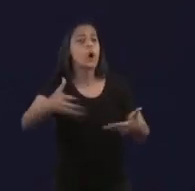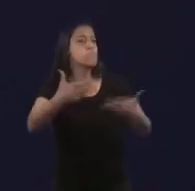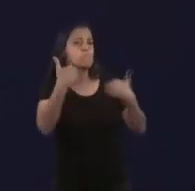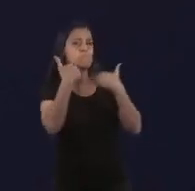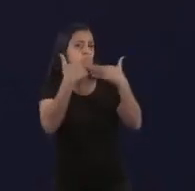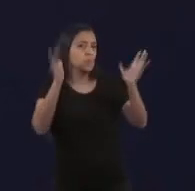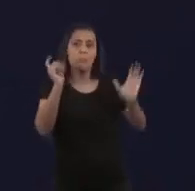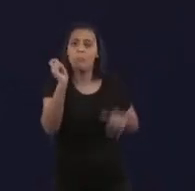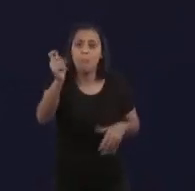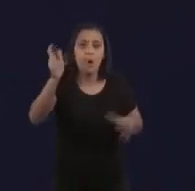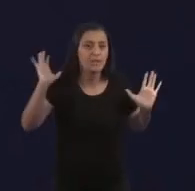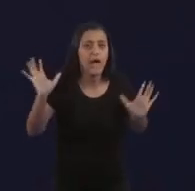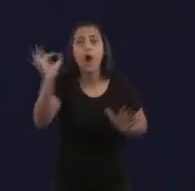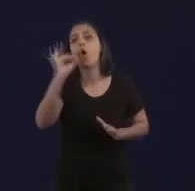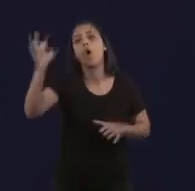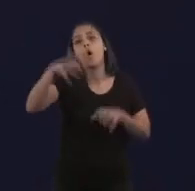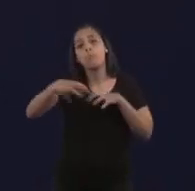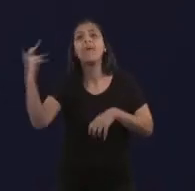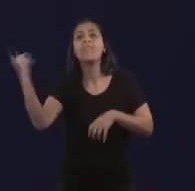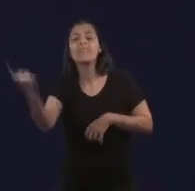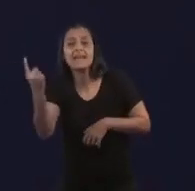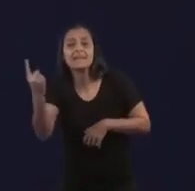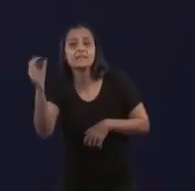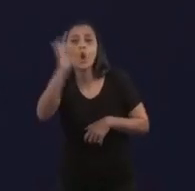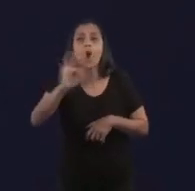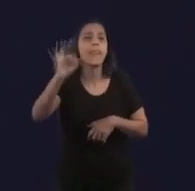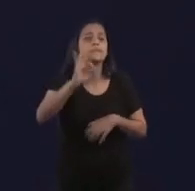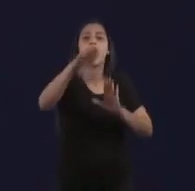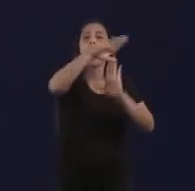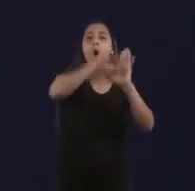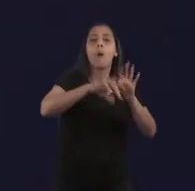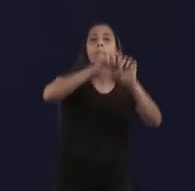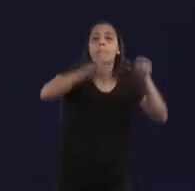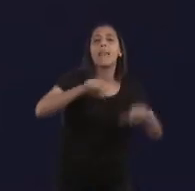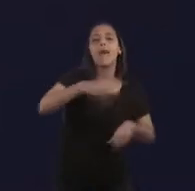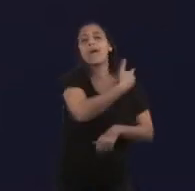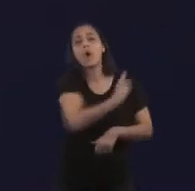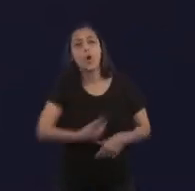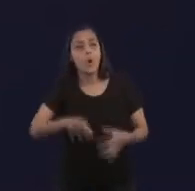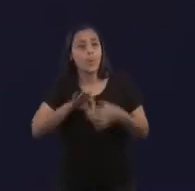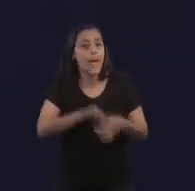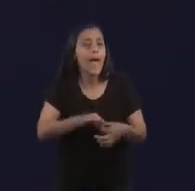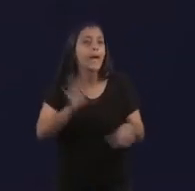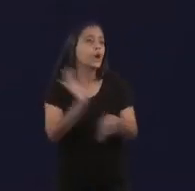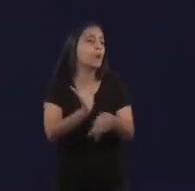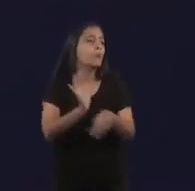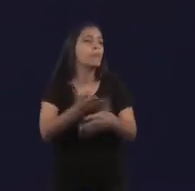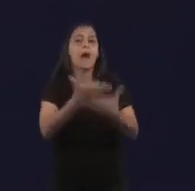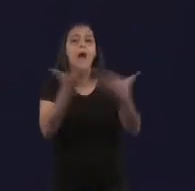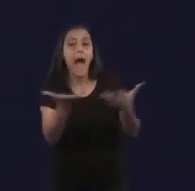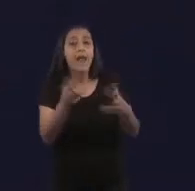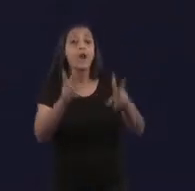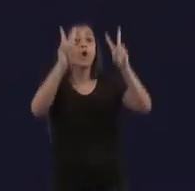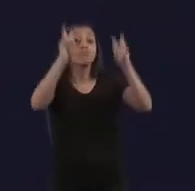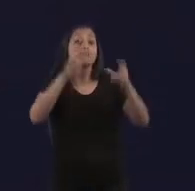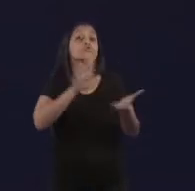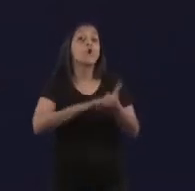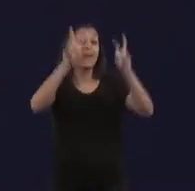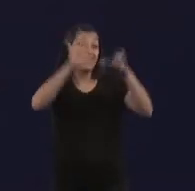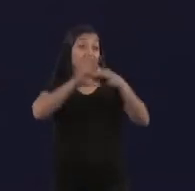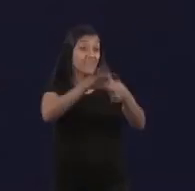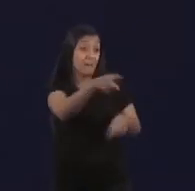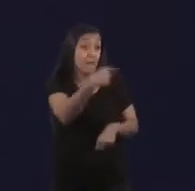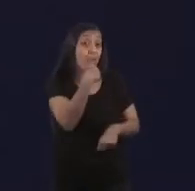importa, direcciones o programas de gobierno o que atañen a temas como el que vos